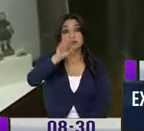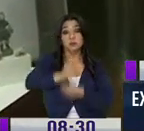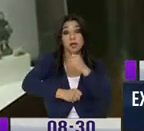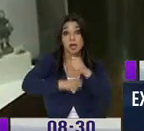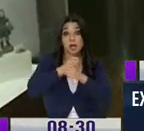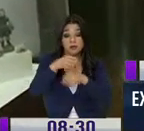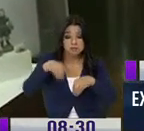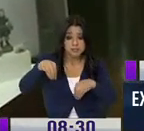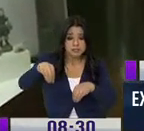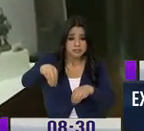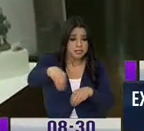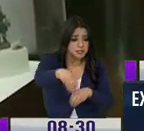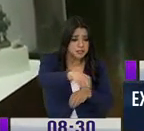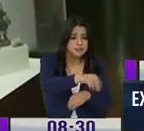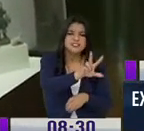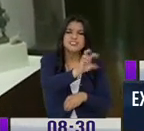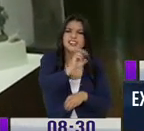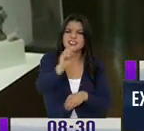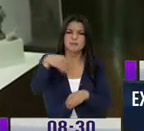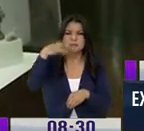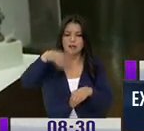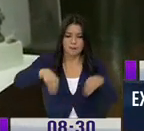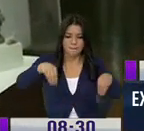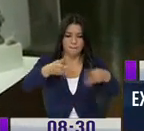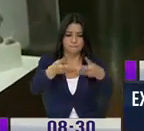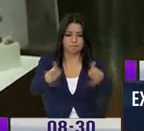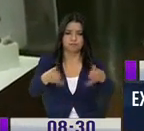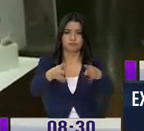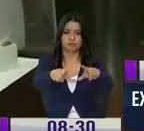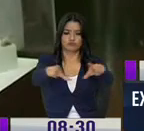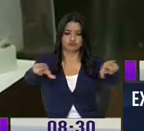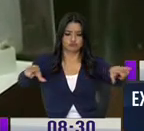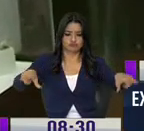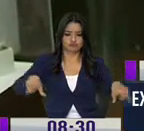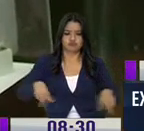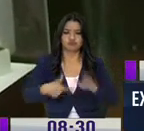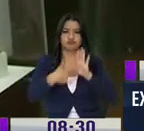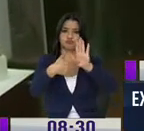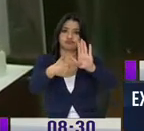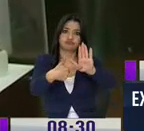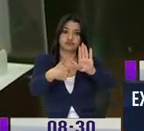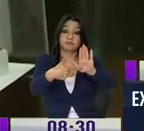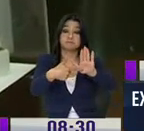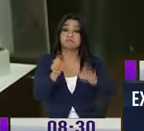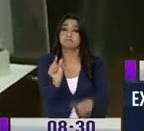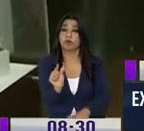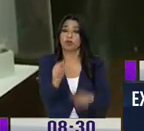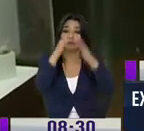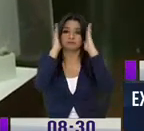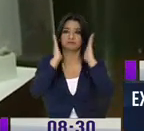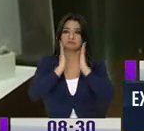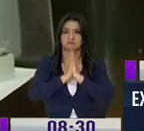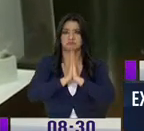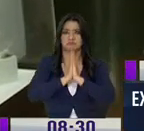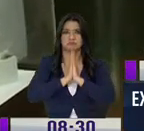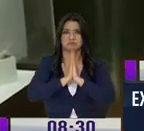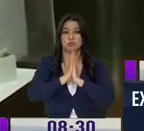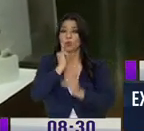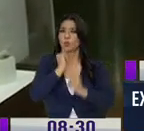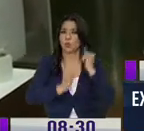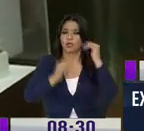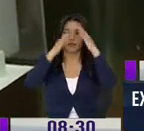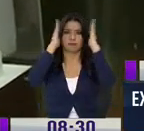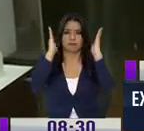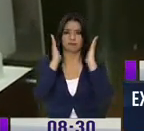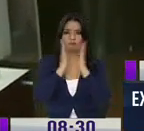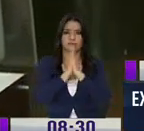años, son más de 300 piezas que van a estar expuestas. Además, consideremos que este es uno de los pocos monasterios, por no decir uno de los últimos monasterios